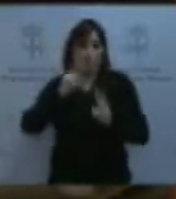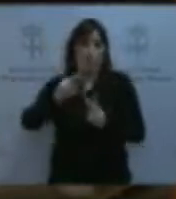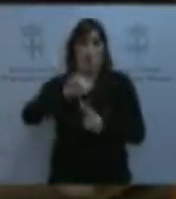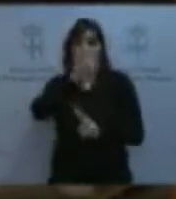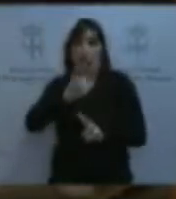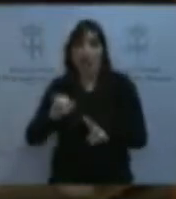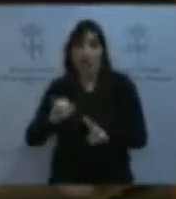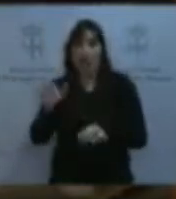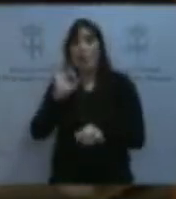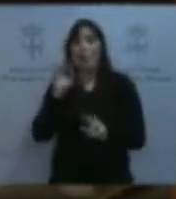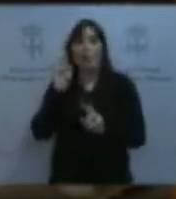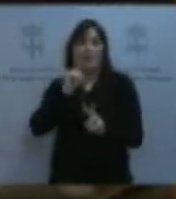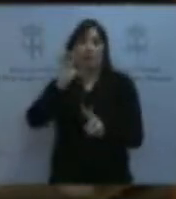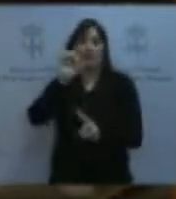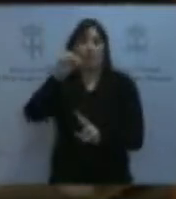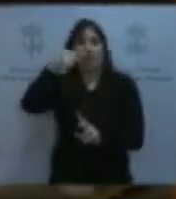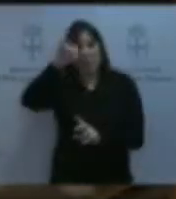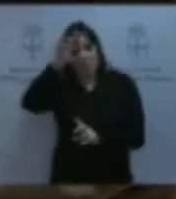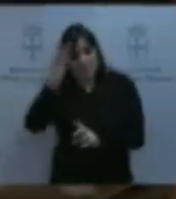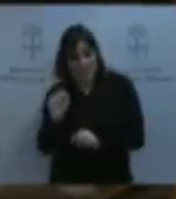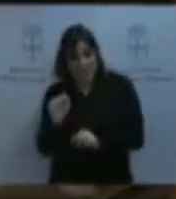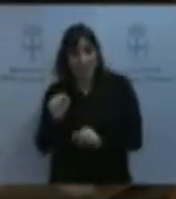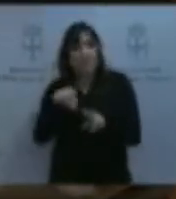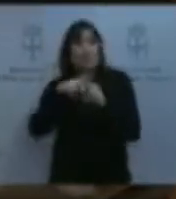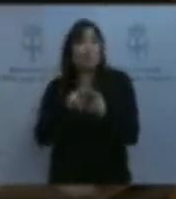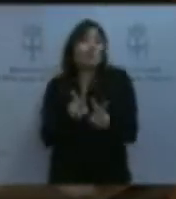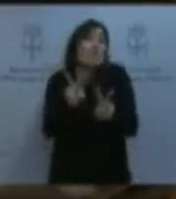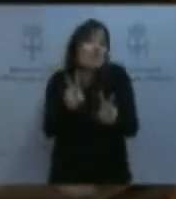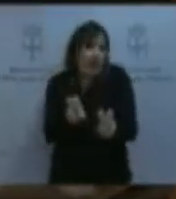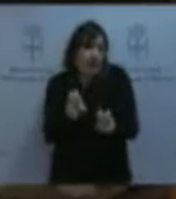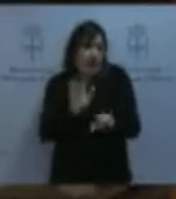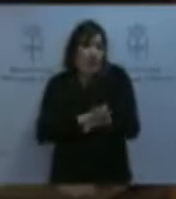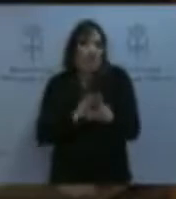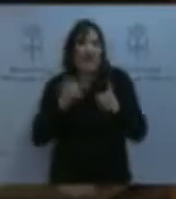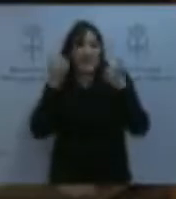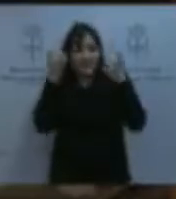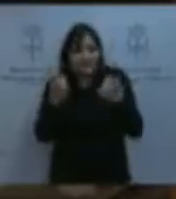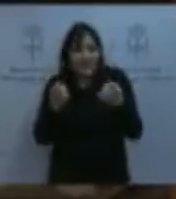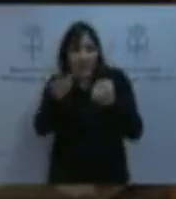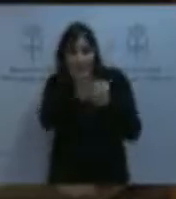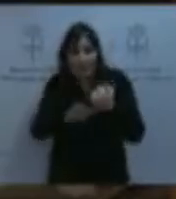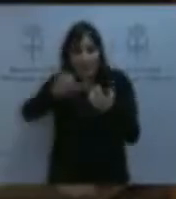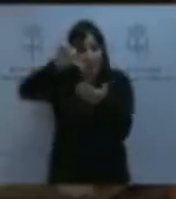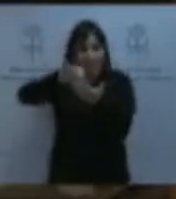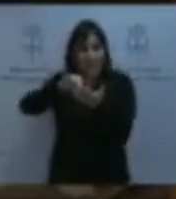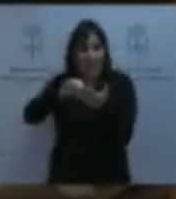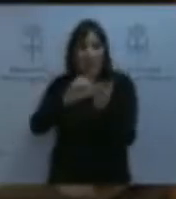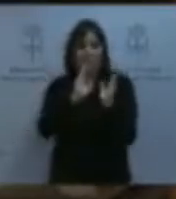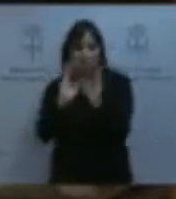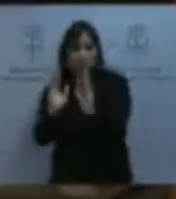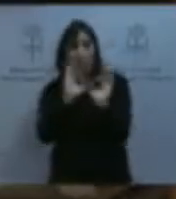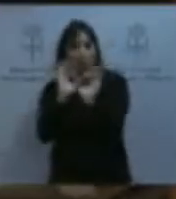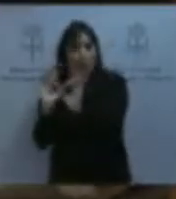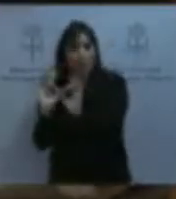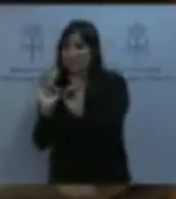Instrumentos que deberían haber contribuido a la racionalización del área central, lo que han contribuido es aumentar la bancarrota y una deuda